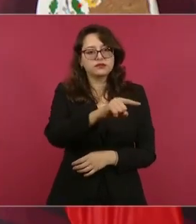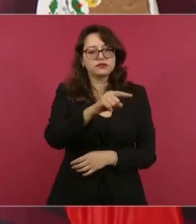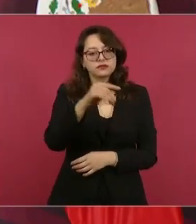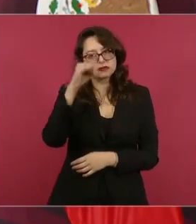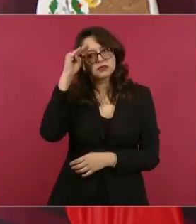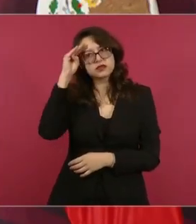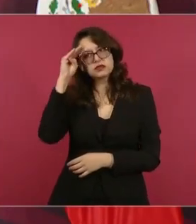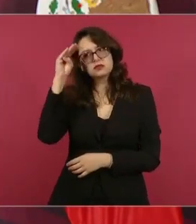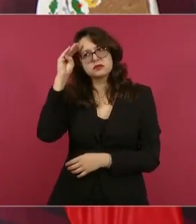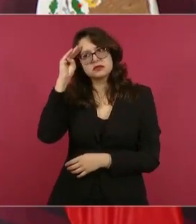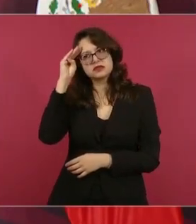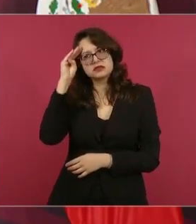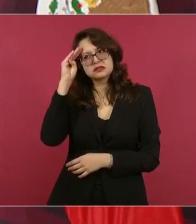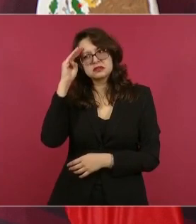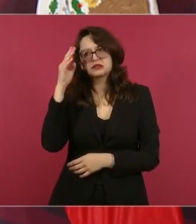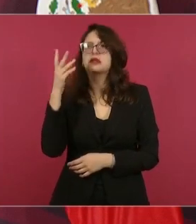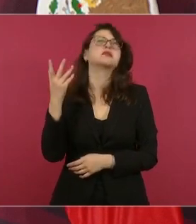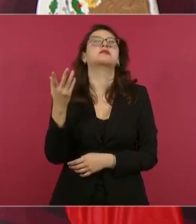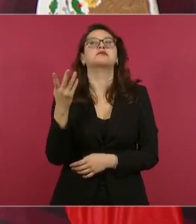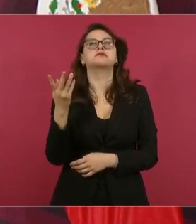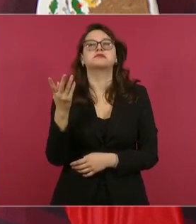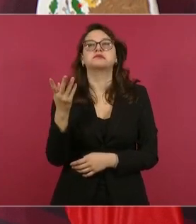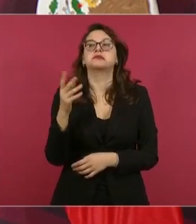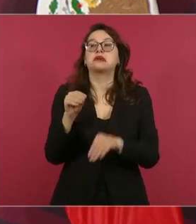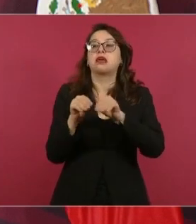de falta de profesionalismo,